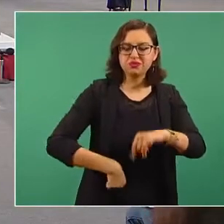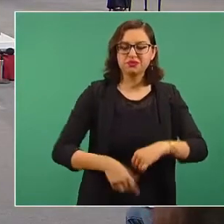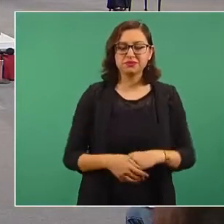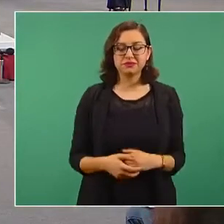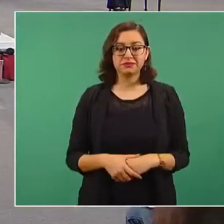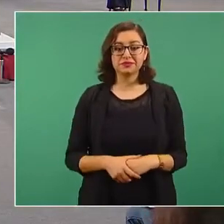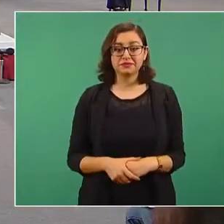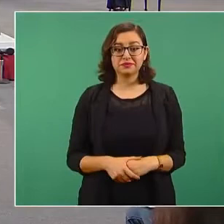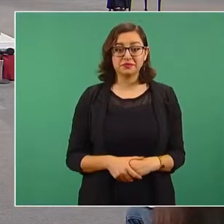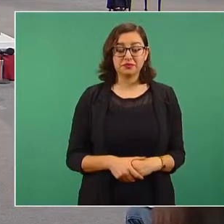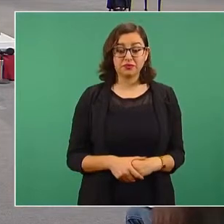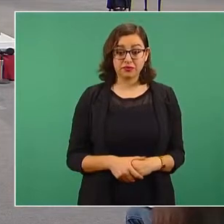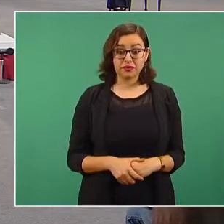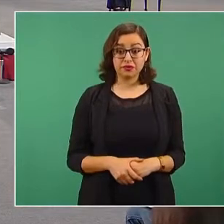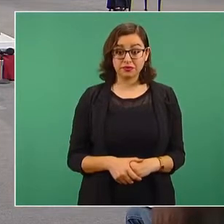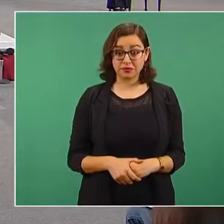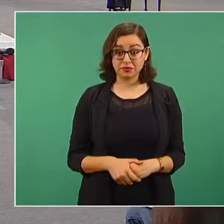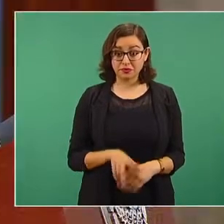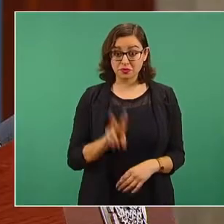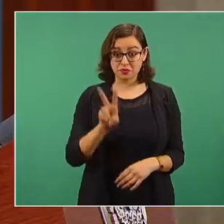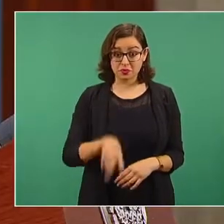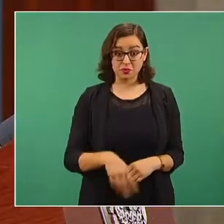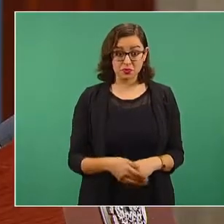Esto al día siguiente, ¿no?